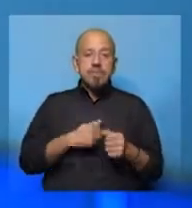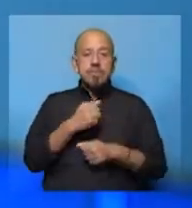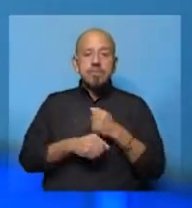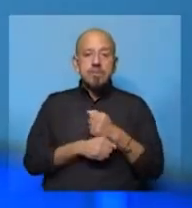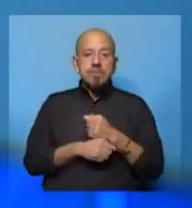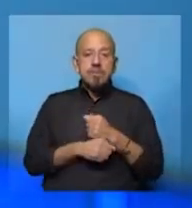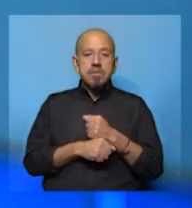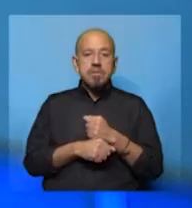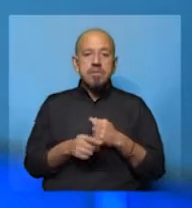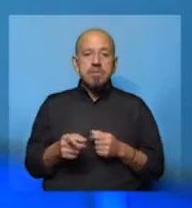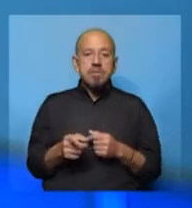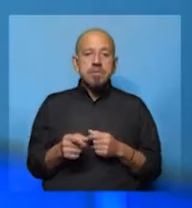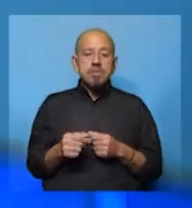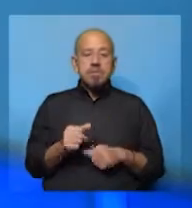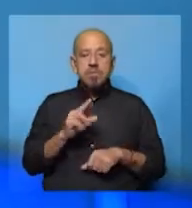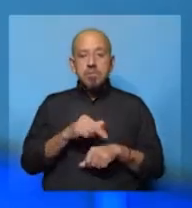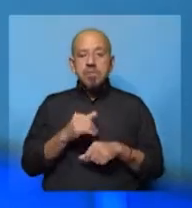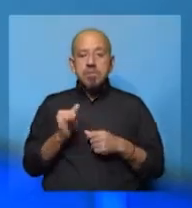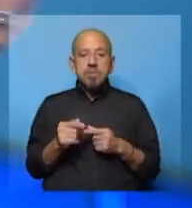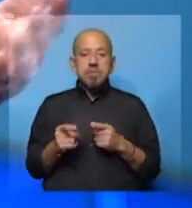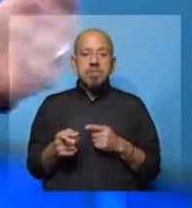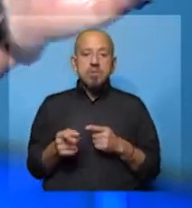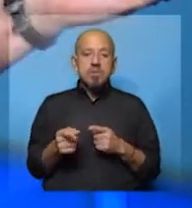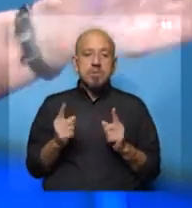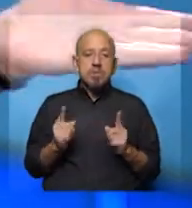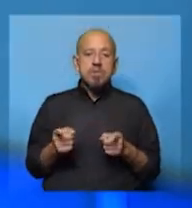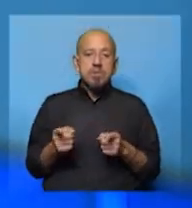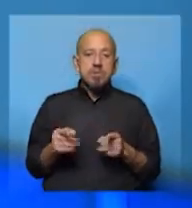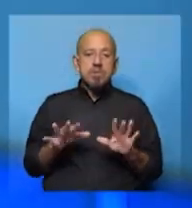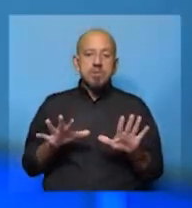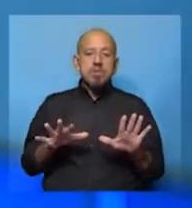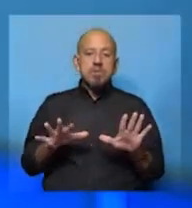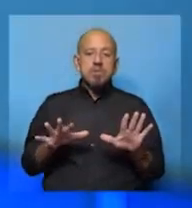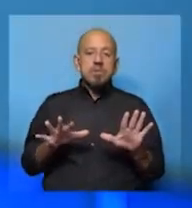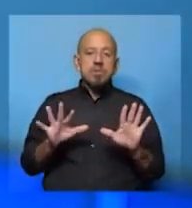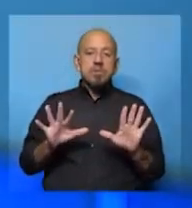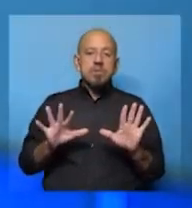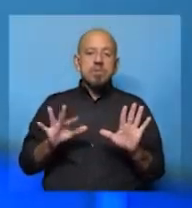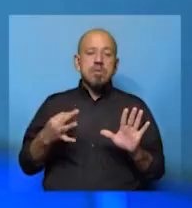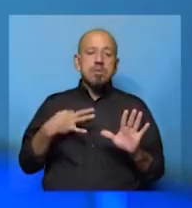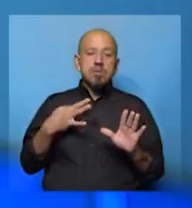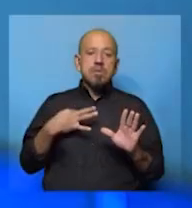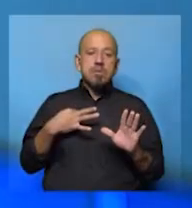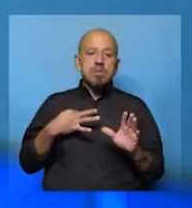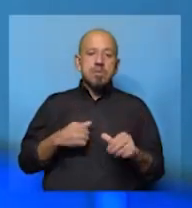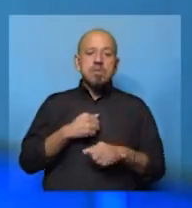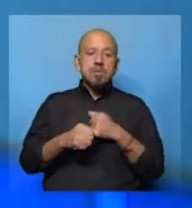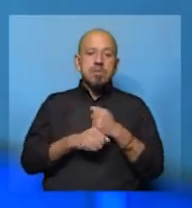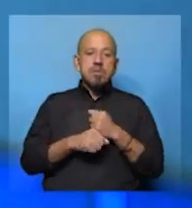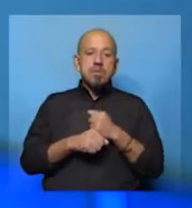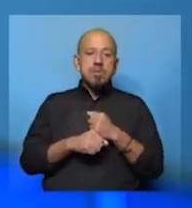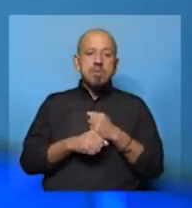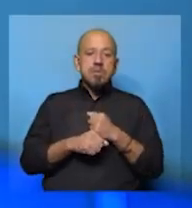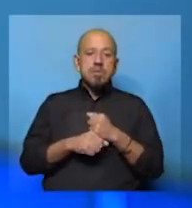utilizándose eh claro que también en en 10 años que hará este el año que viene que que me fui